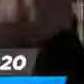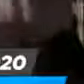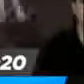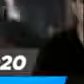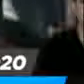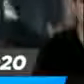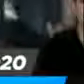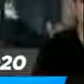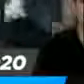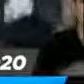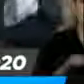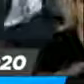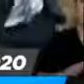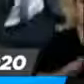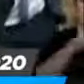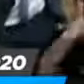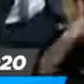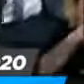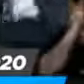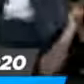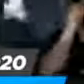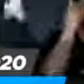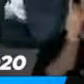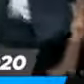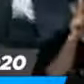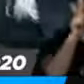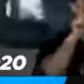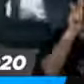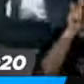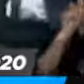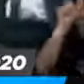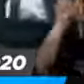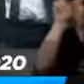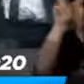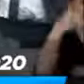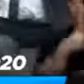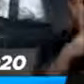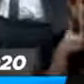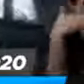Invito a la diputada Avilar a izar la bandera en el mástil del recinto.